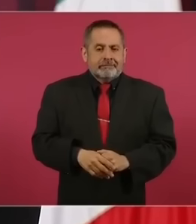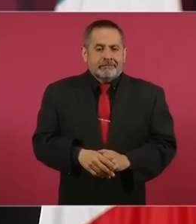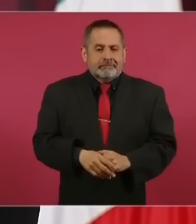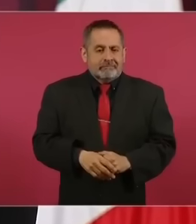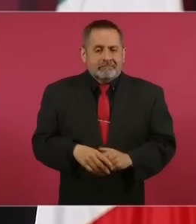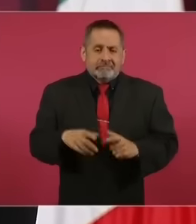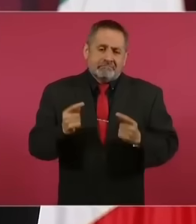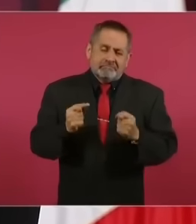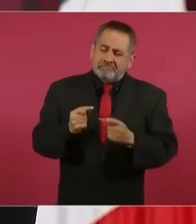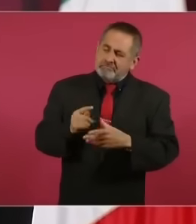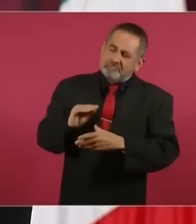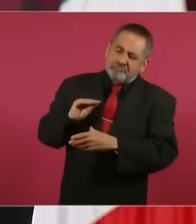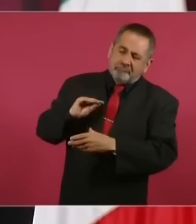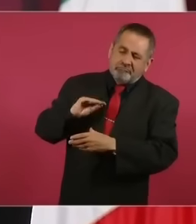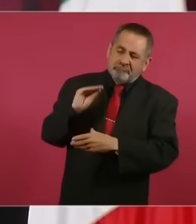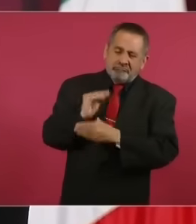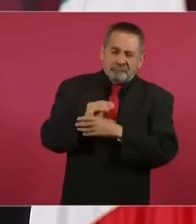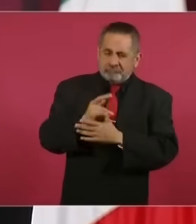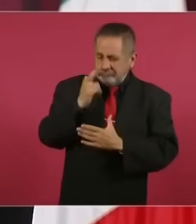violando